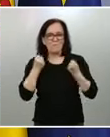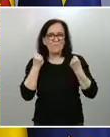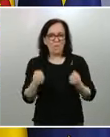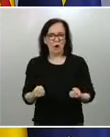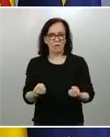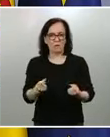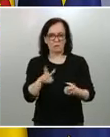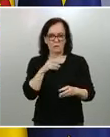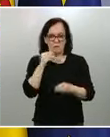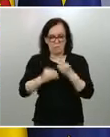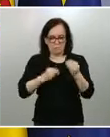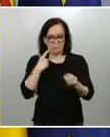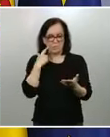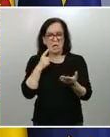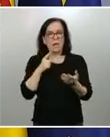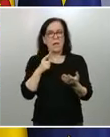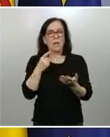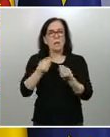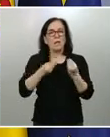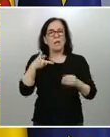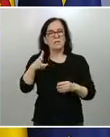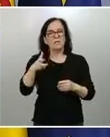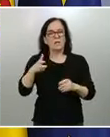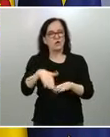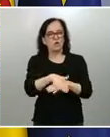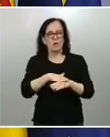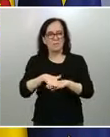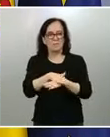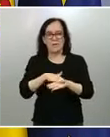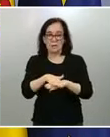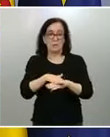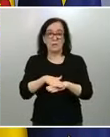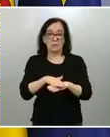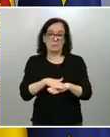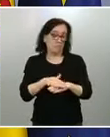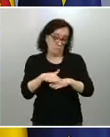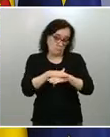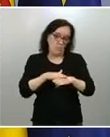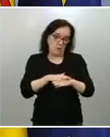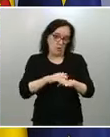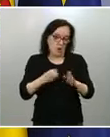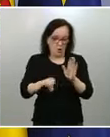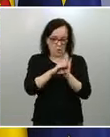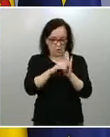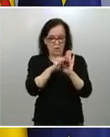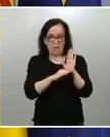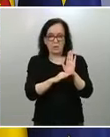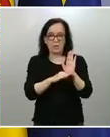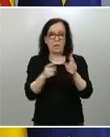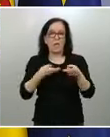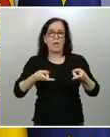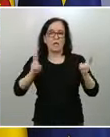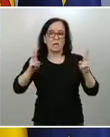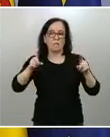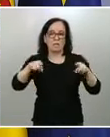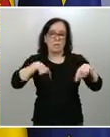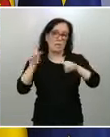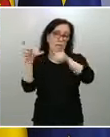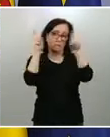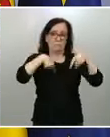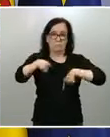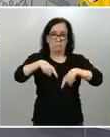cuestionar un derecho tan básico como es tan básico y constitucional como es la libre circulación de las personas